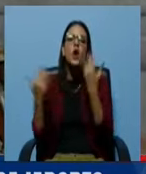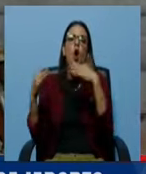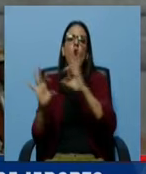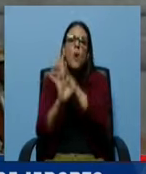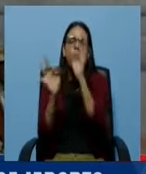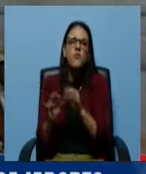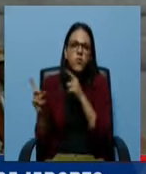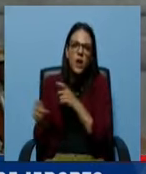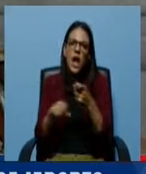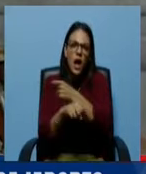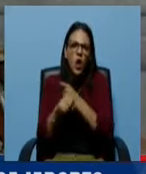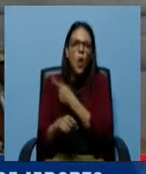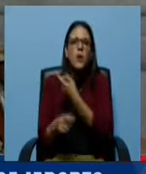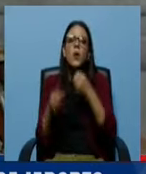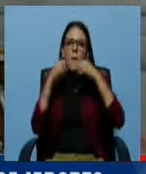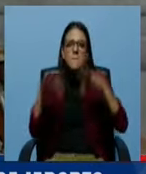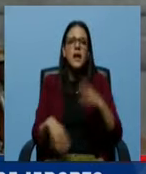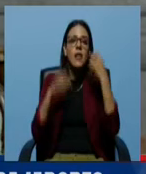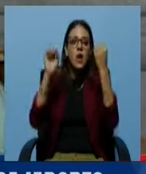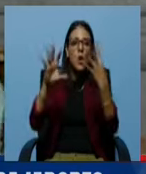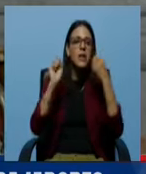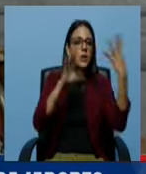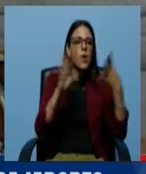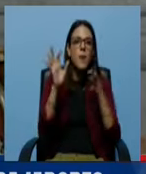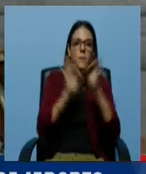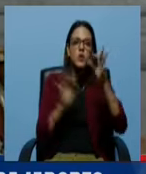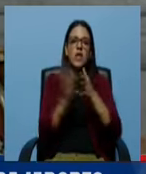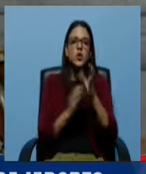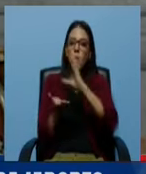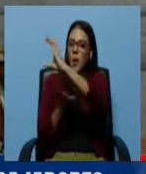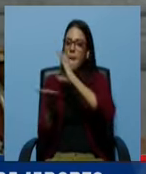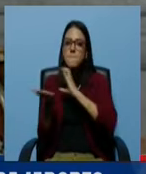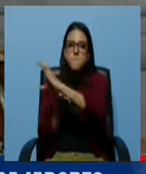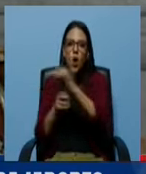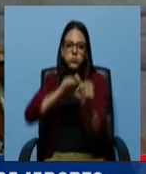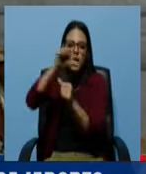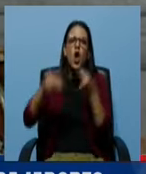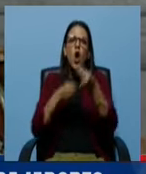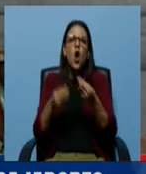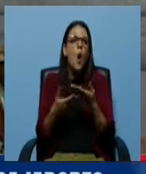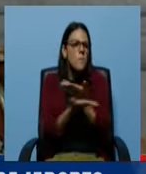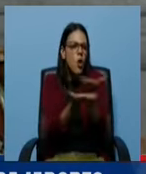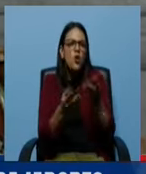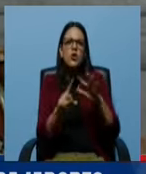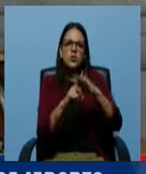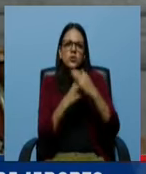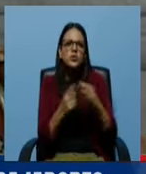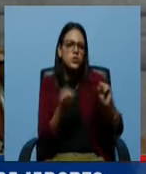el gobierno de Estados Unidos perdiera el 99% de los ingresos, ¿qué sucedería en la sociedad?